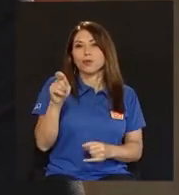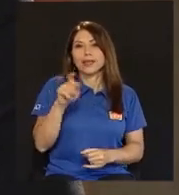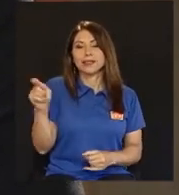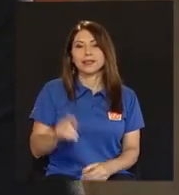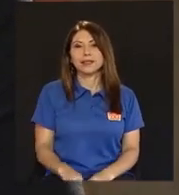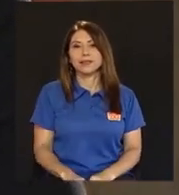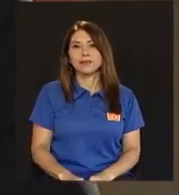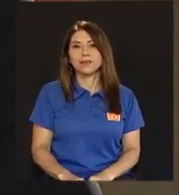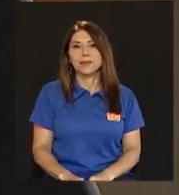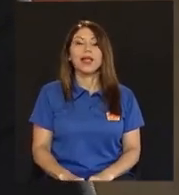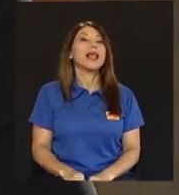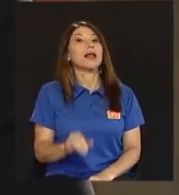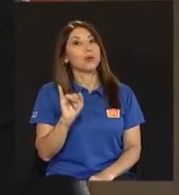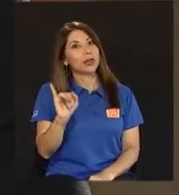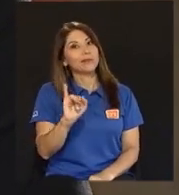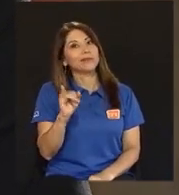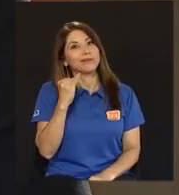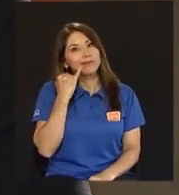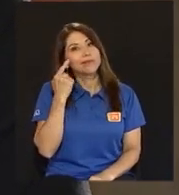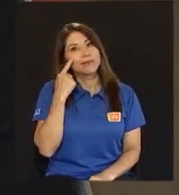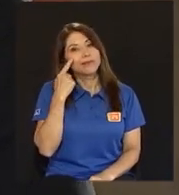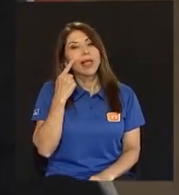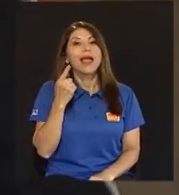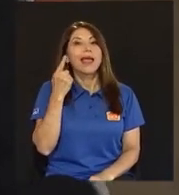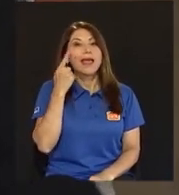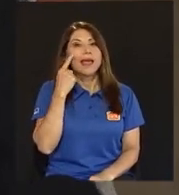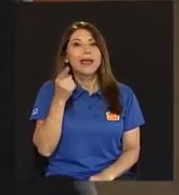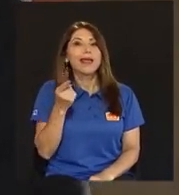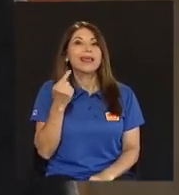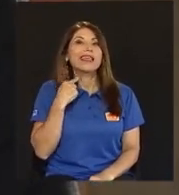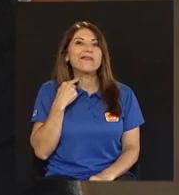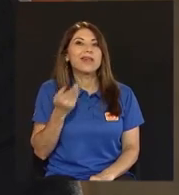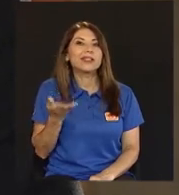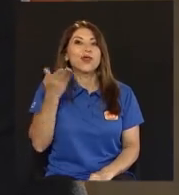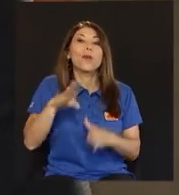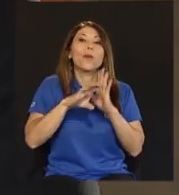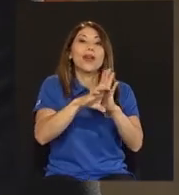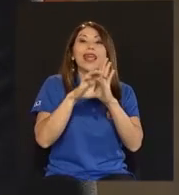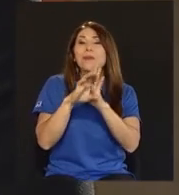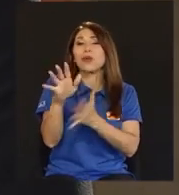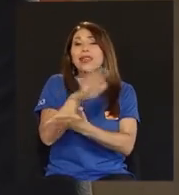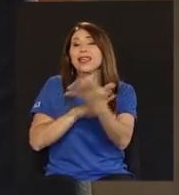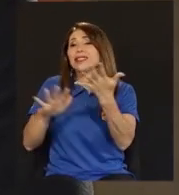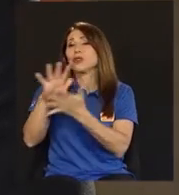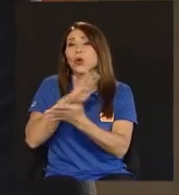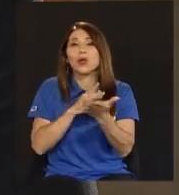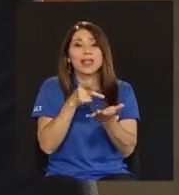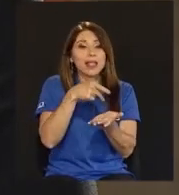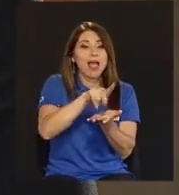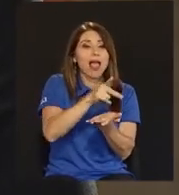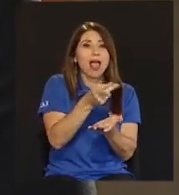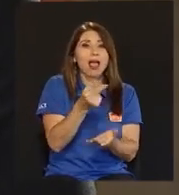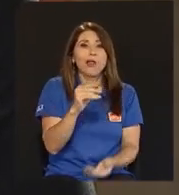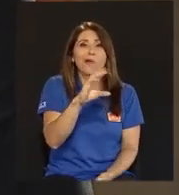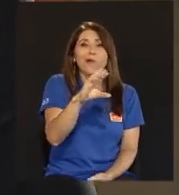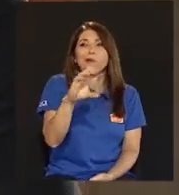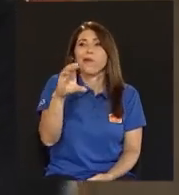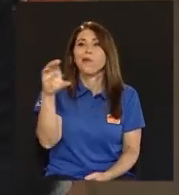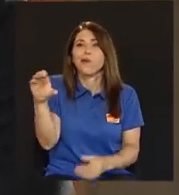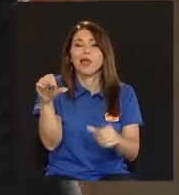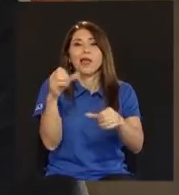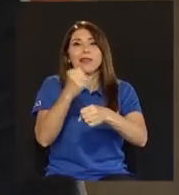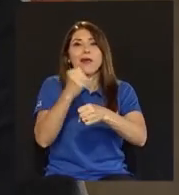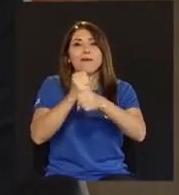la inflación hace estragos, parte de lo que ocurre, digamos, el desorden de la remuneración del sector público. ¿Por qué era lo que ocurría? El gobierno no